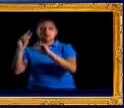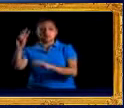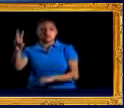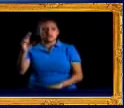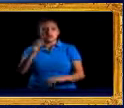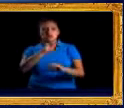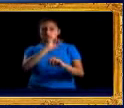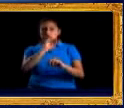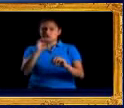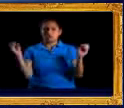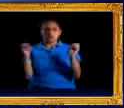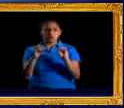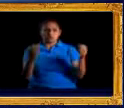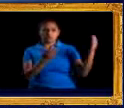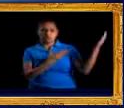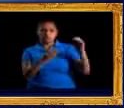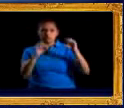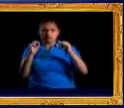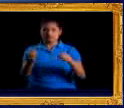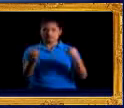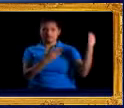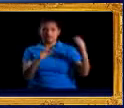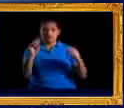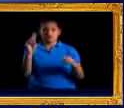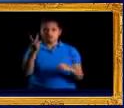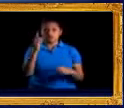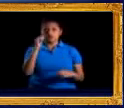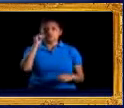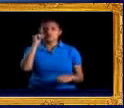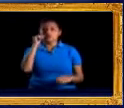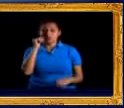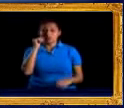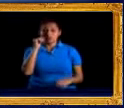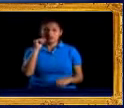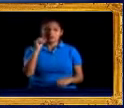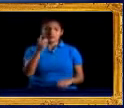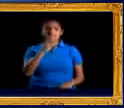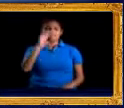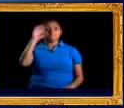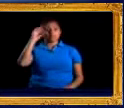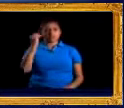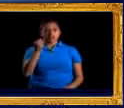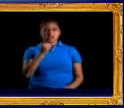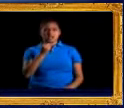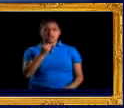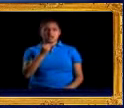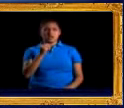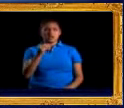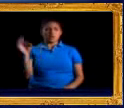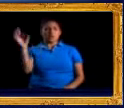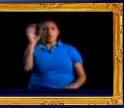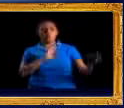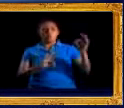uno o despreciará al otro. No podéis servir a Dios y a las riquezas.